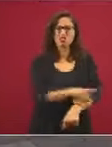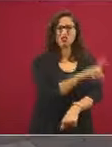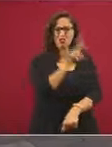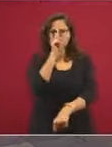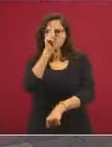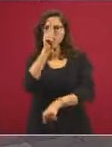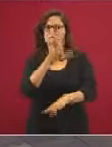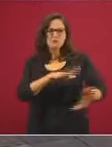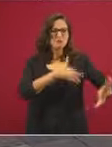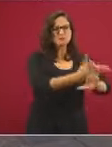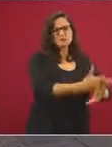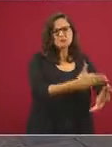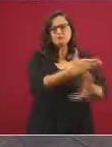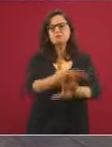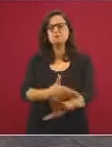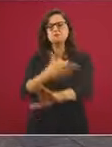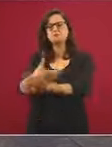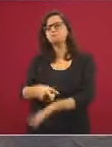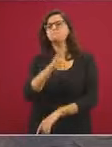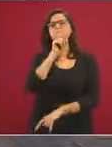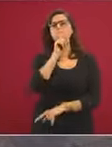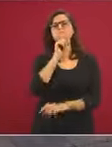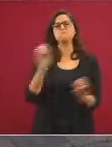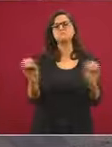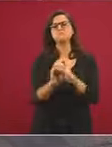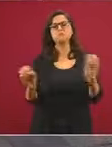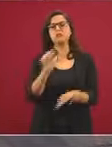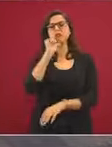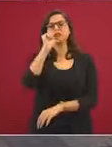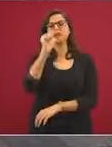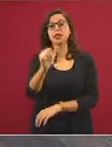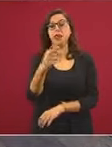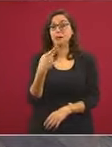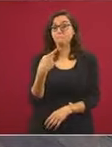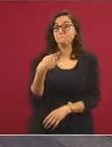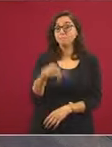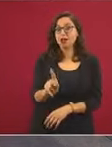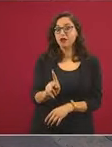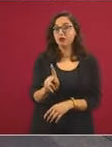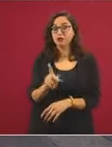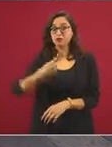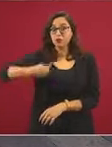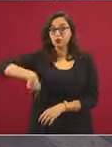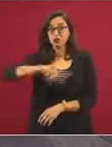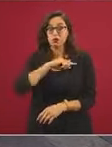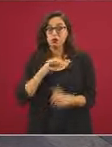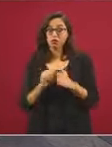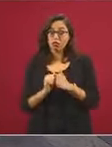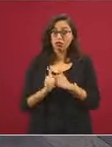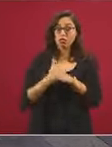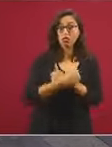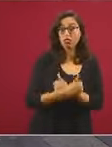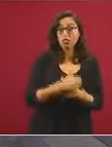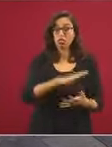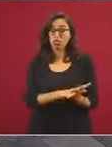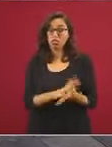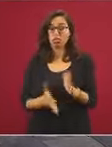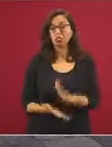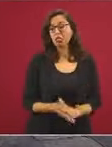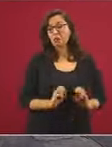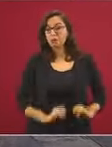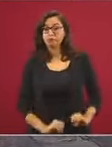políticas, pero tampoco encubrimos a nadie ni permitimos la